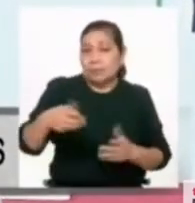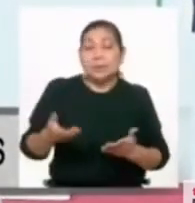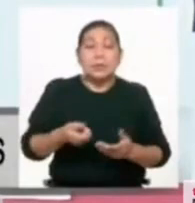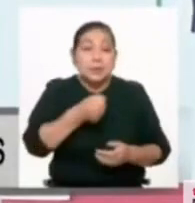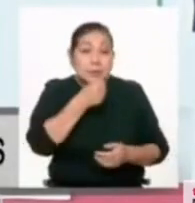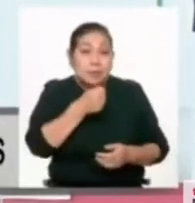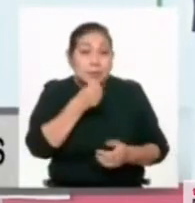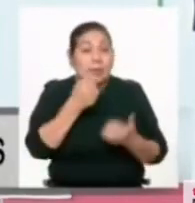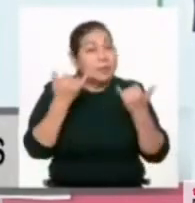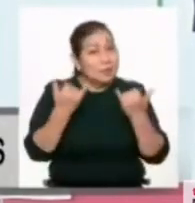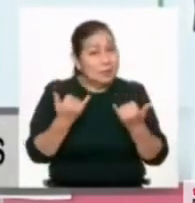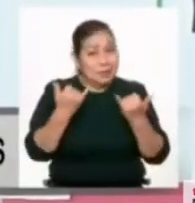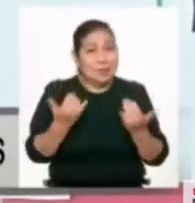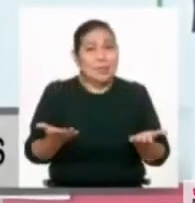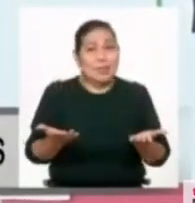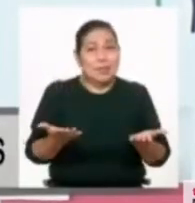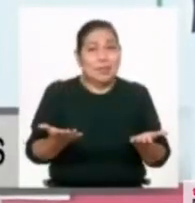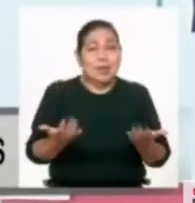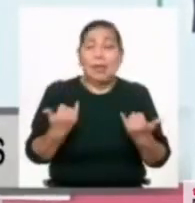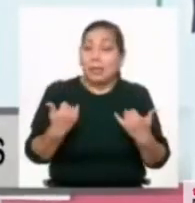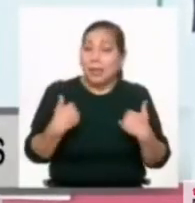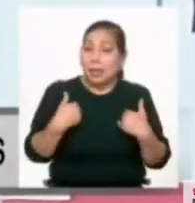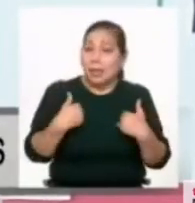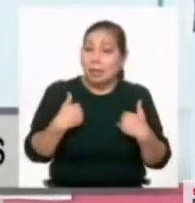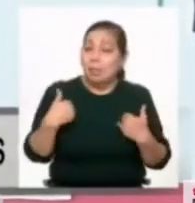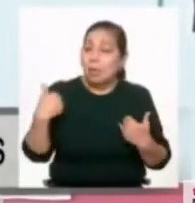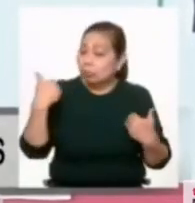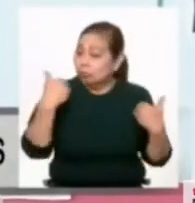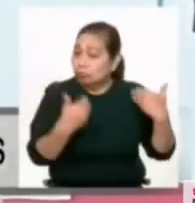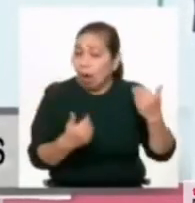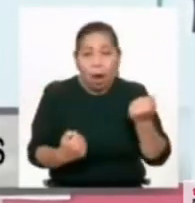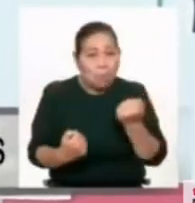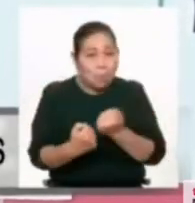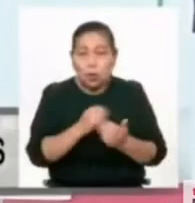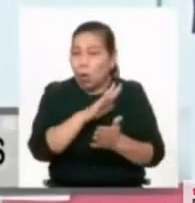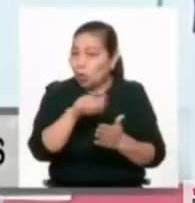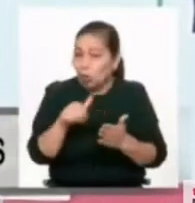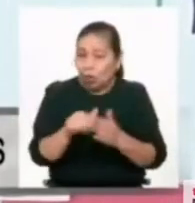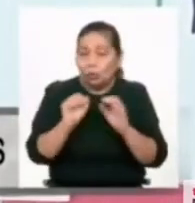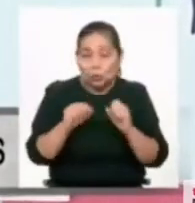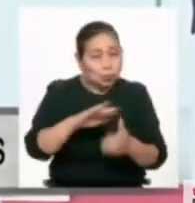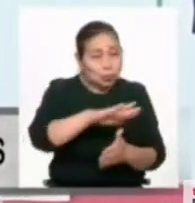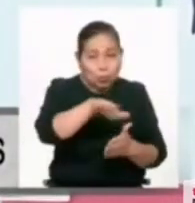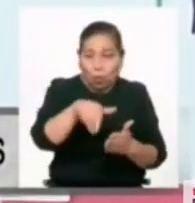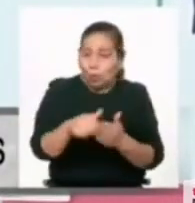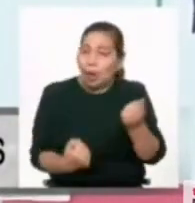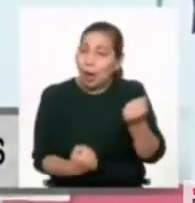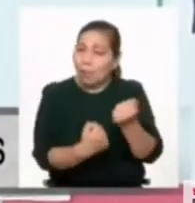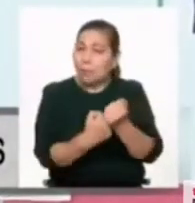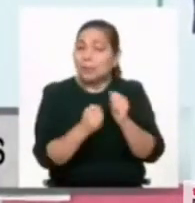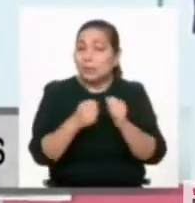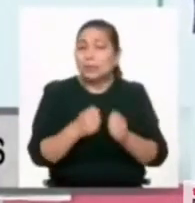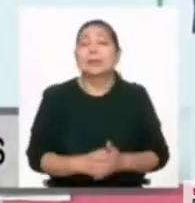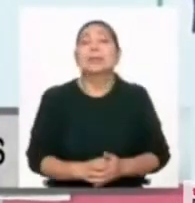a la prensa, porque en esto tenemos que contribuir todos, ¿no? Tenemos que contribuir todos. Como les